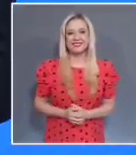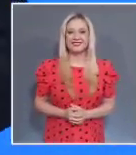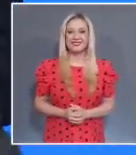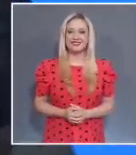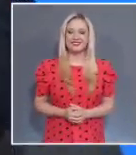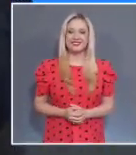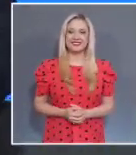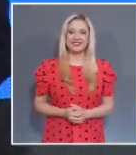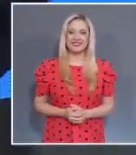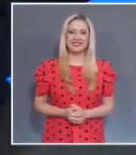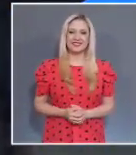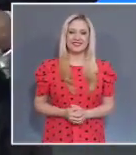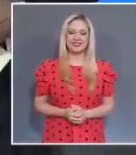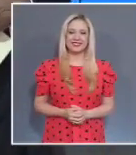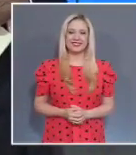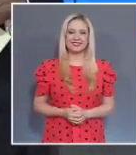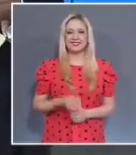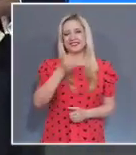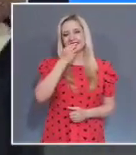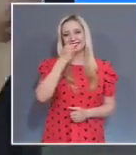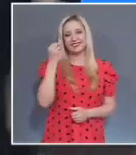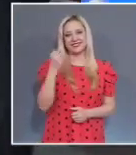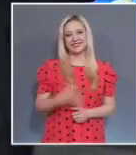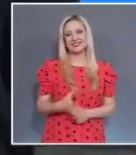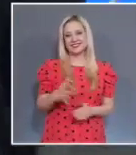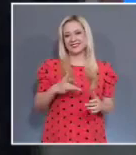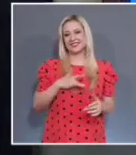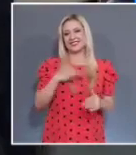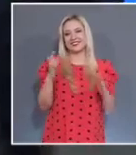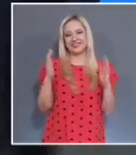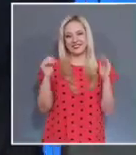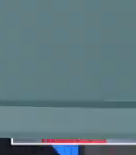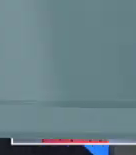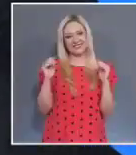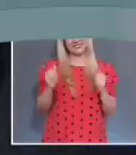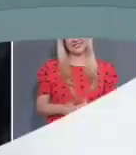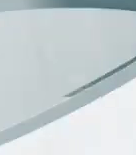Para el canal del Poder Judicial de la Federación, Juan Carlos González.